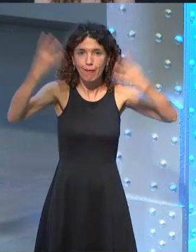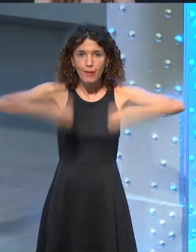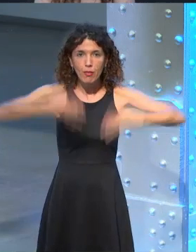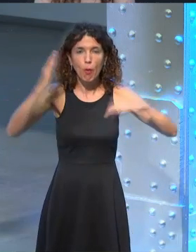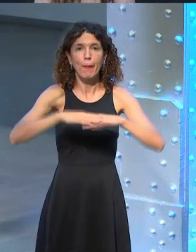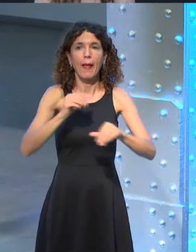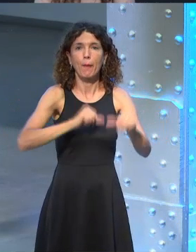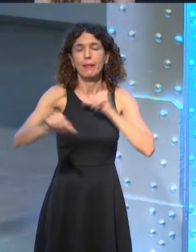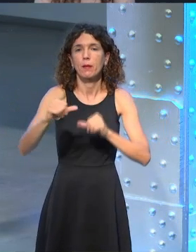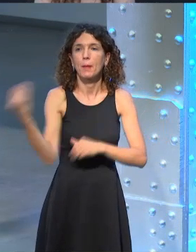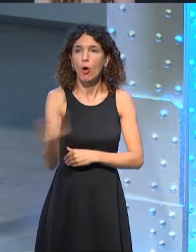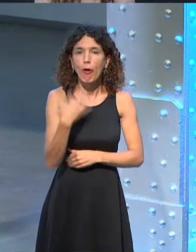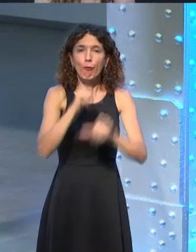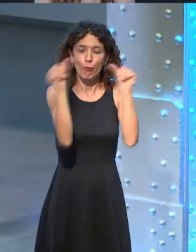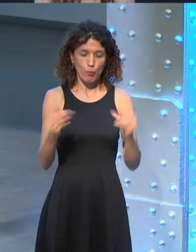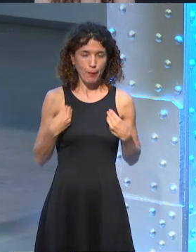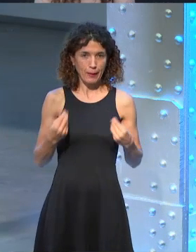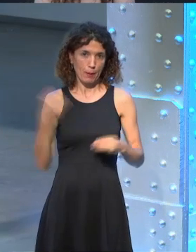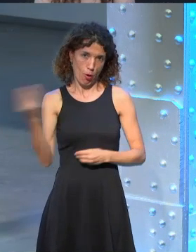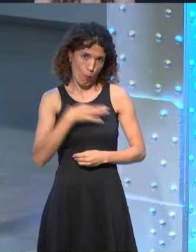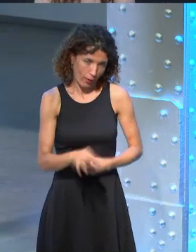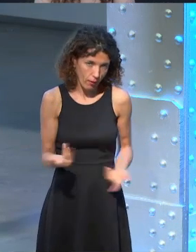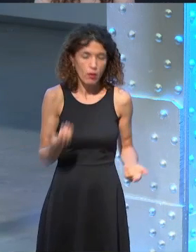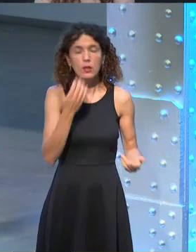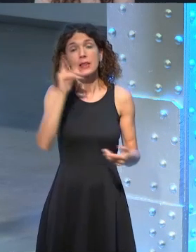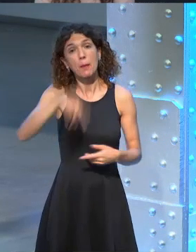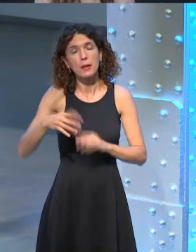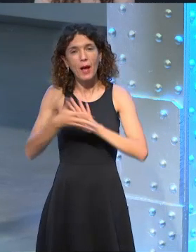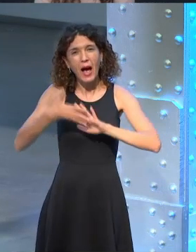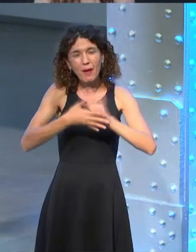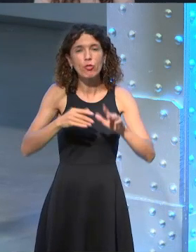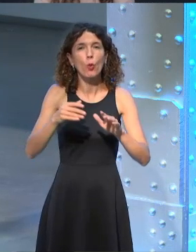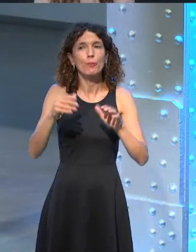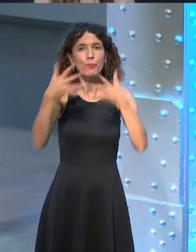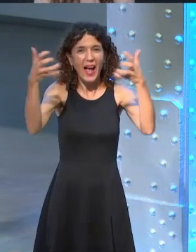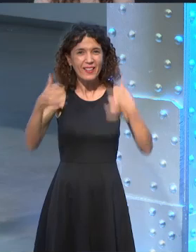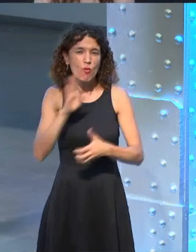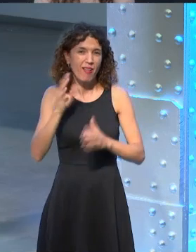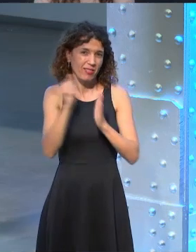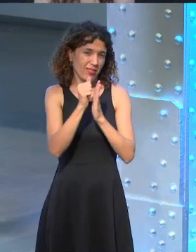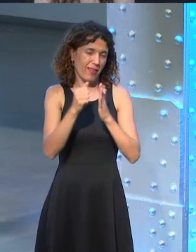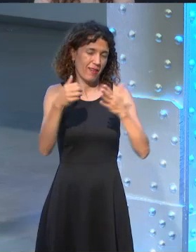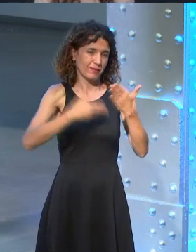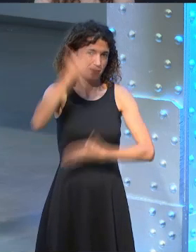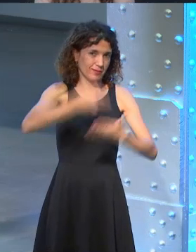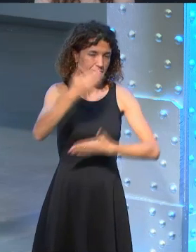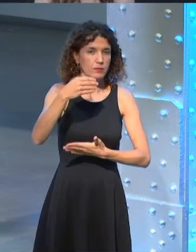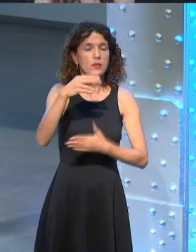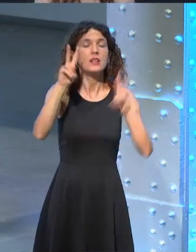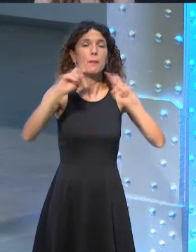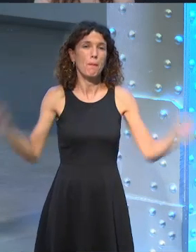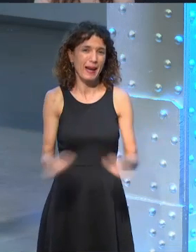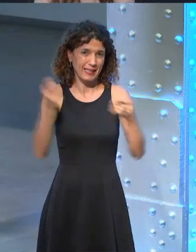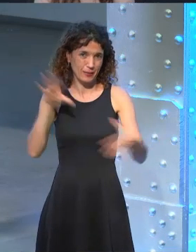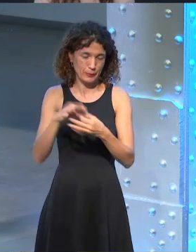que mejoran la forma en que vivimos, ¿no? Yo luego también cuando estaba leyendo el artículo me acordé, yo me dedico a temas de marketing,